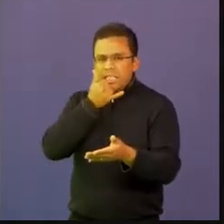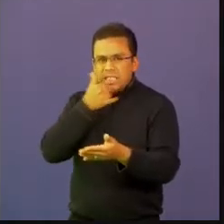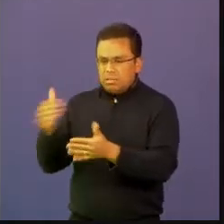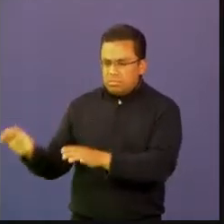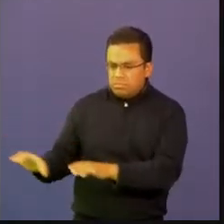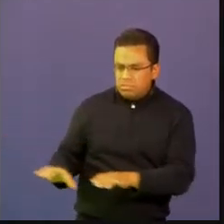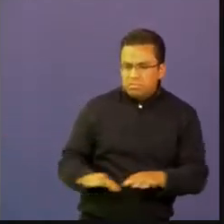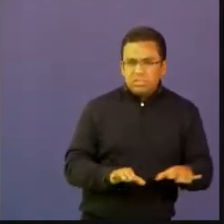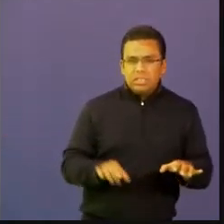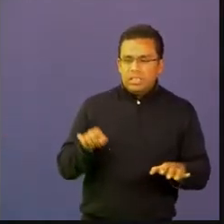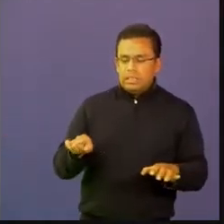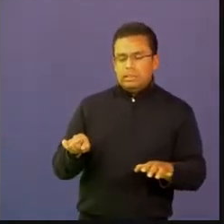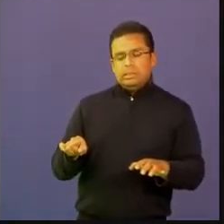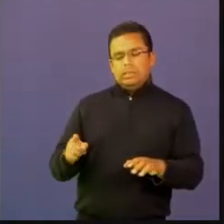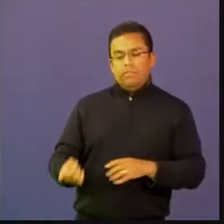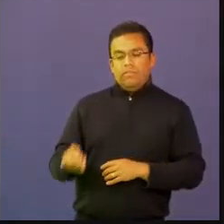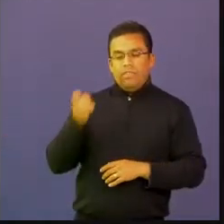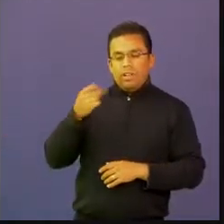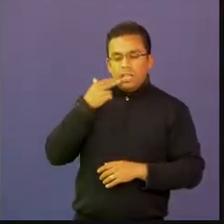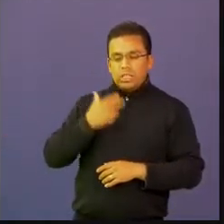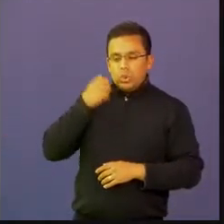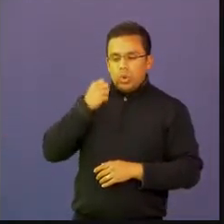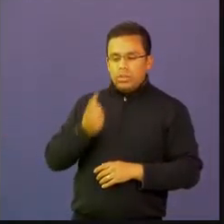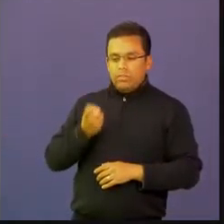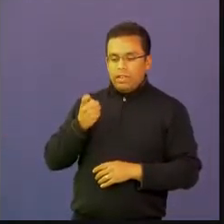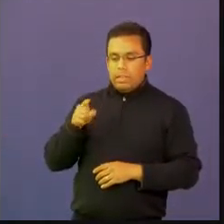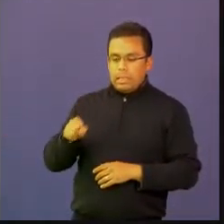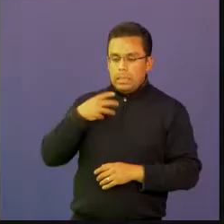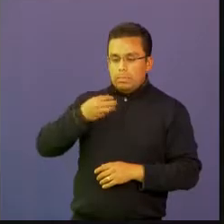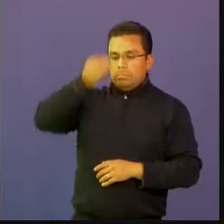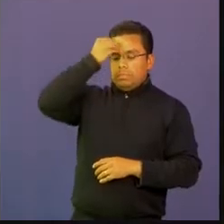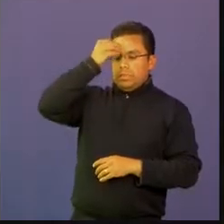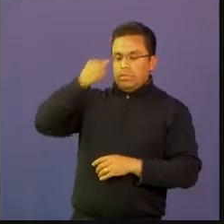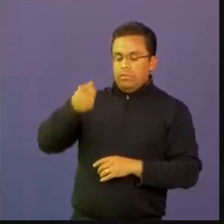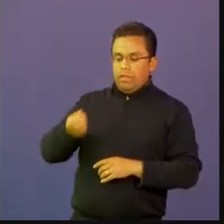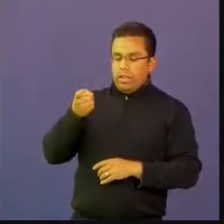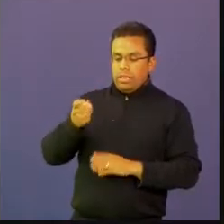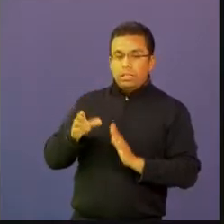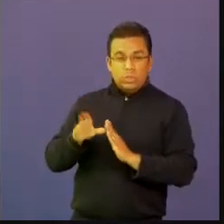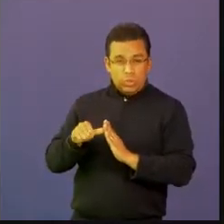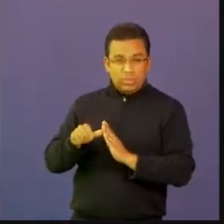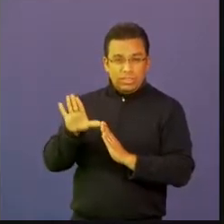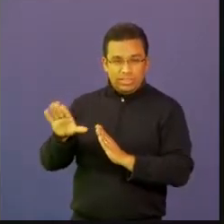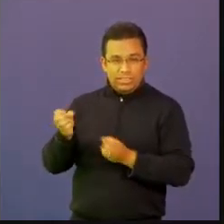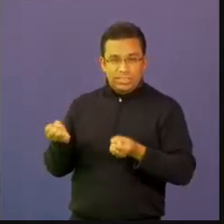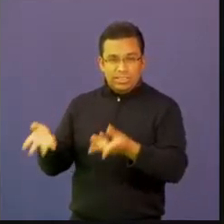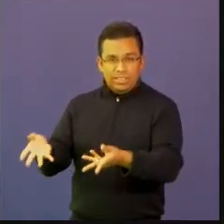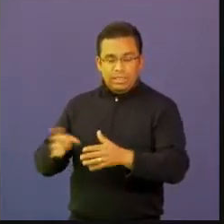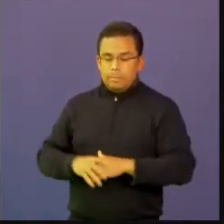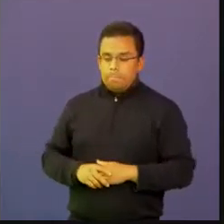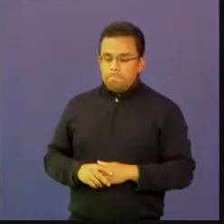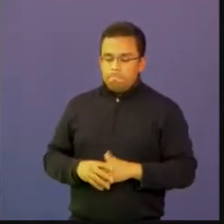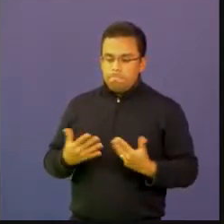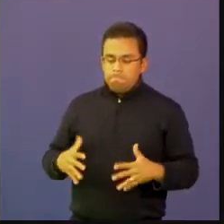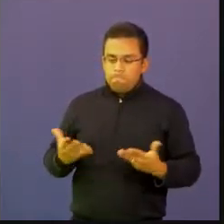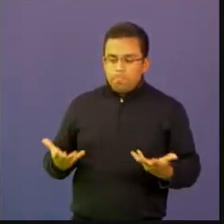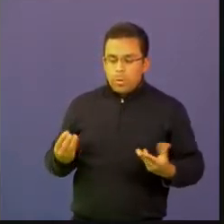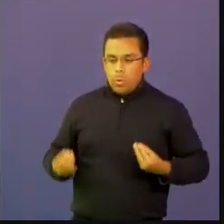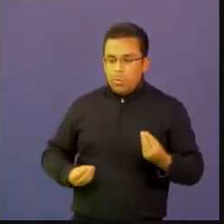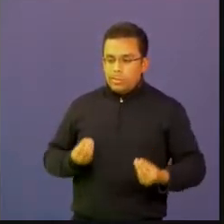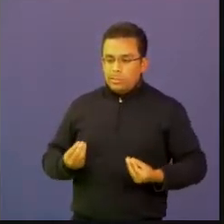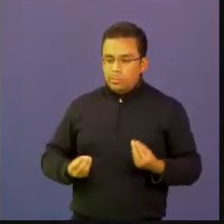aprender historia. Y desde un lugar muy atinado con la preocupación que tenemos los